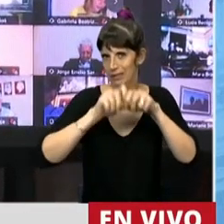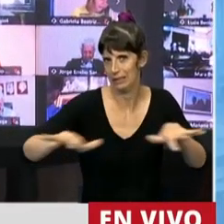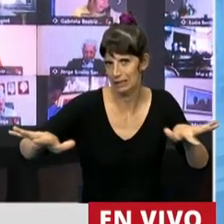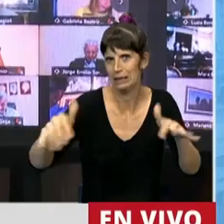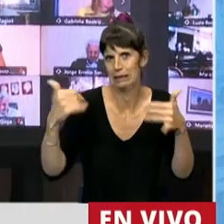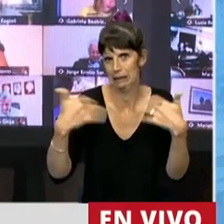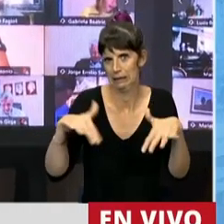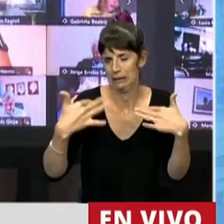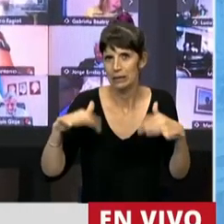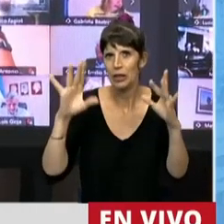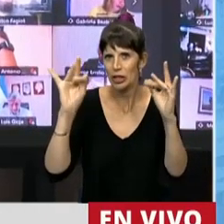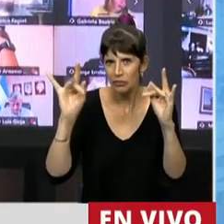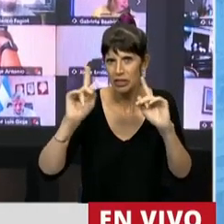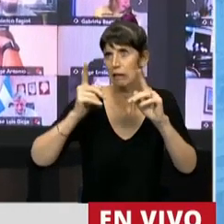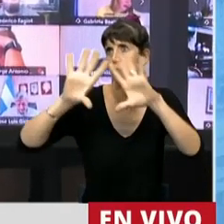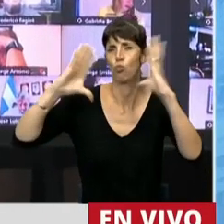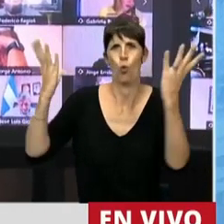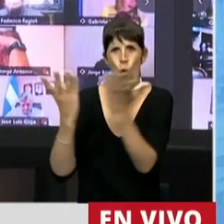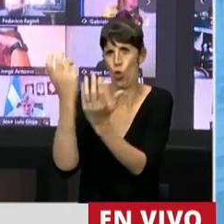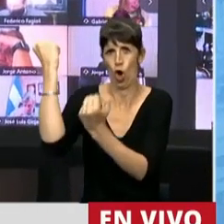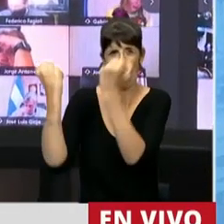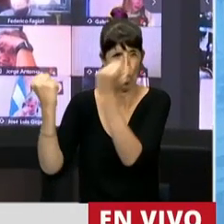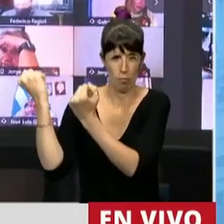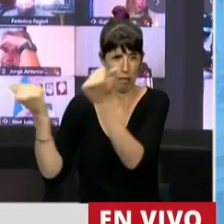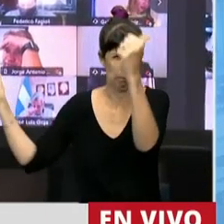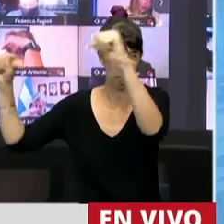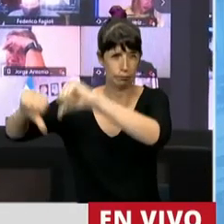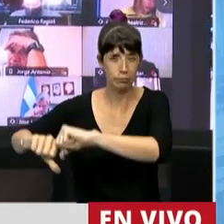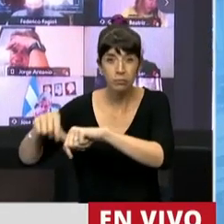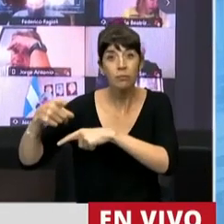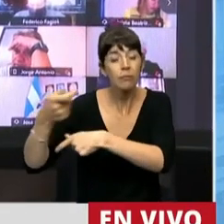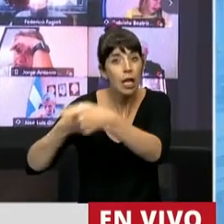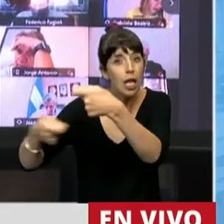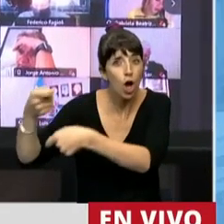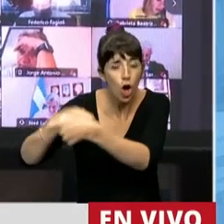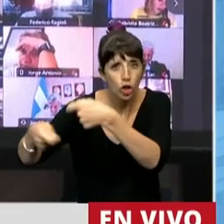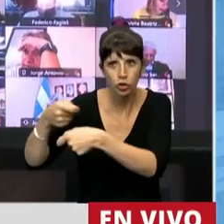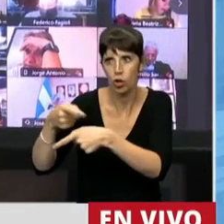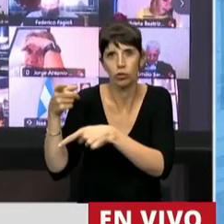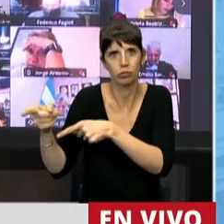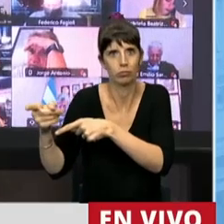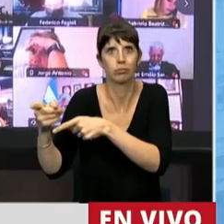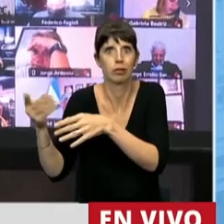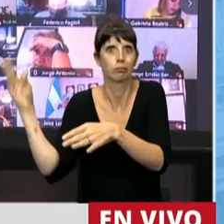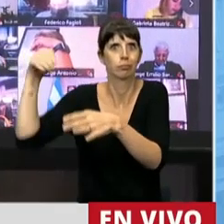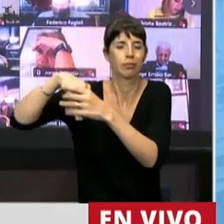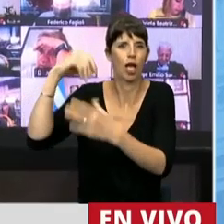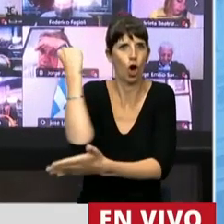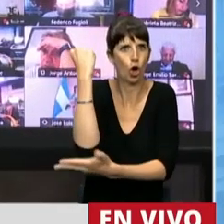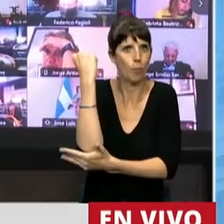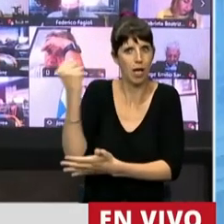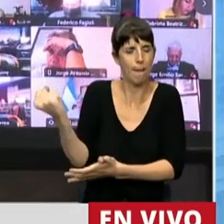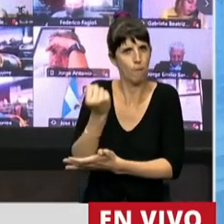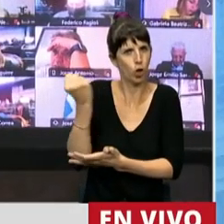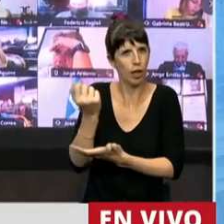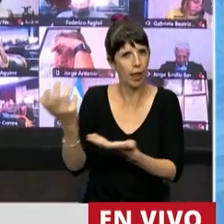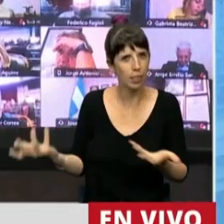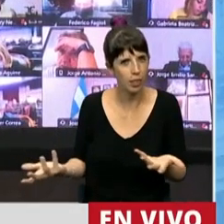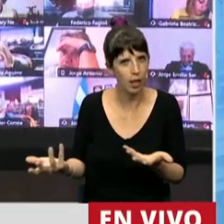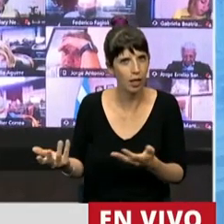mundo se han derrumbado. Y los comercios es una parte muy importante de la economía. Y con